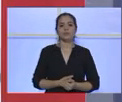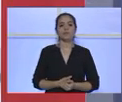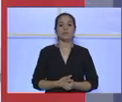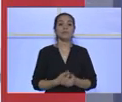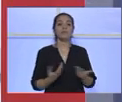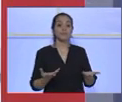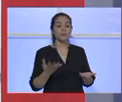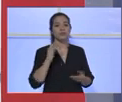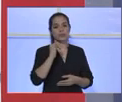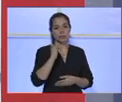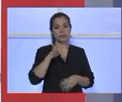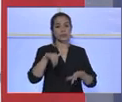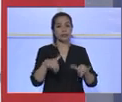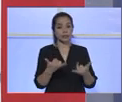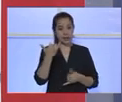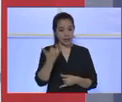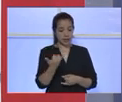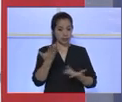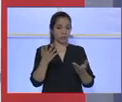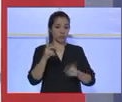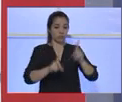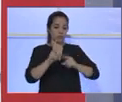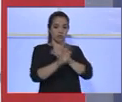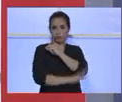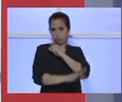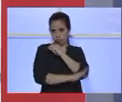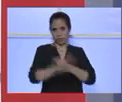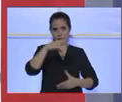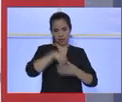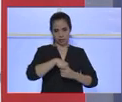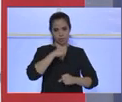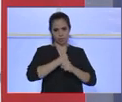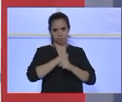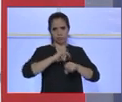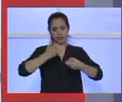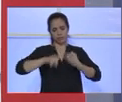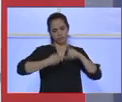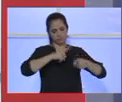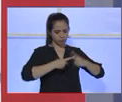hemos tenido inmediación con la gente y también con los funcionarios. Entonces consensuamos